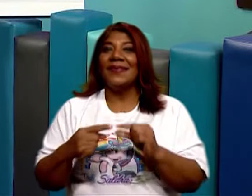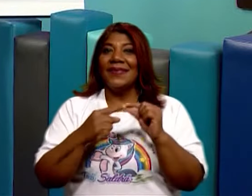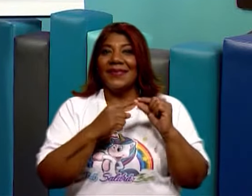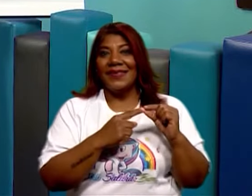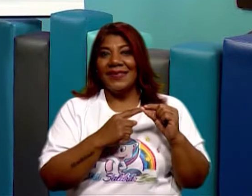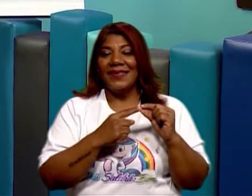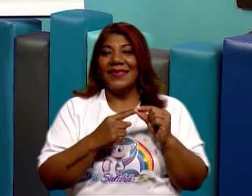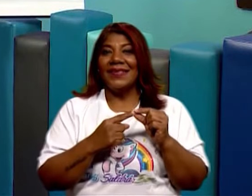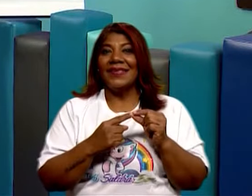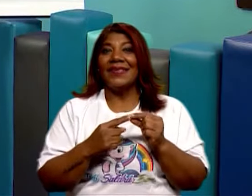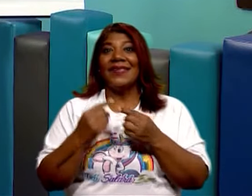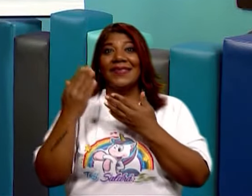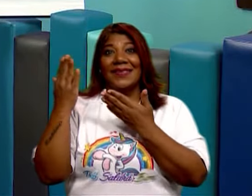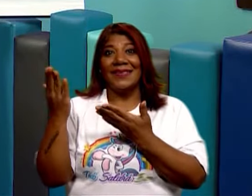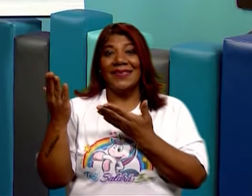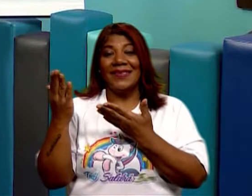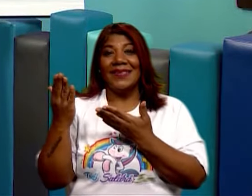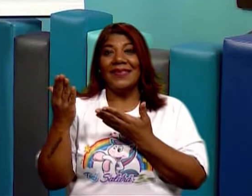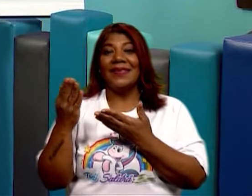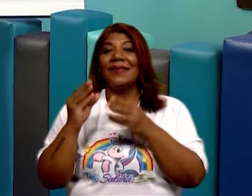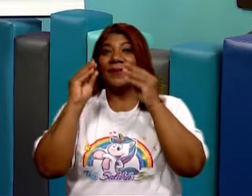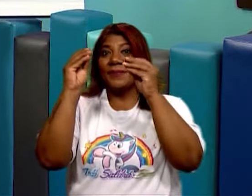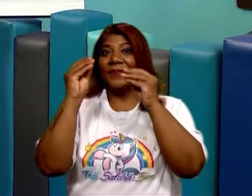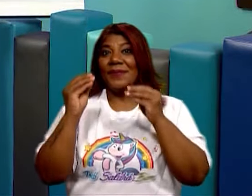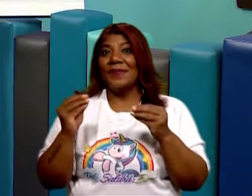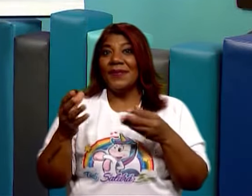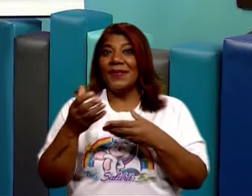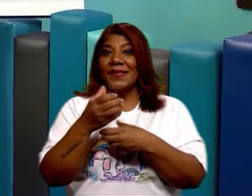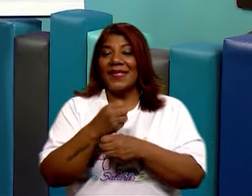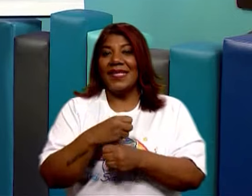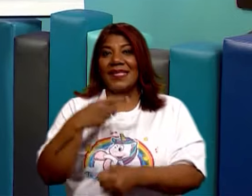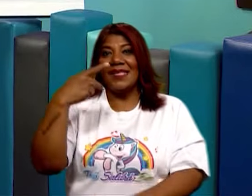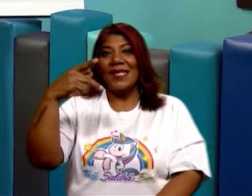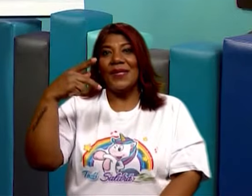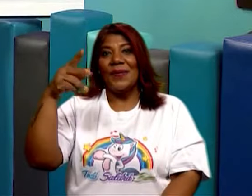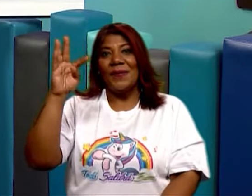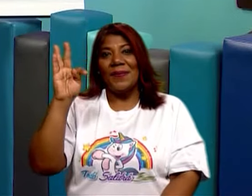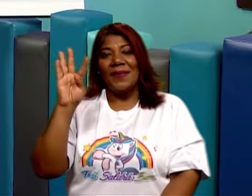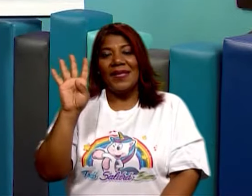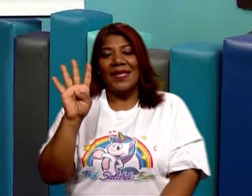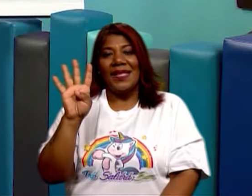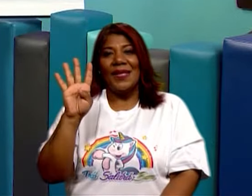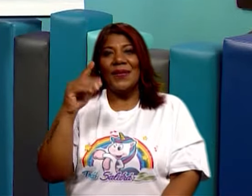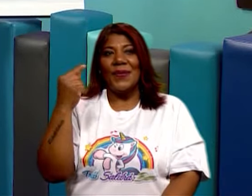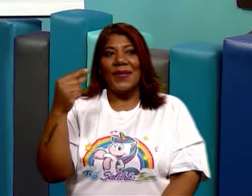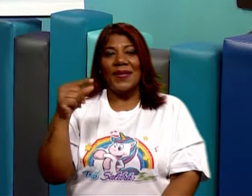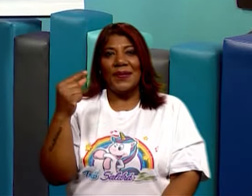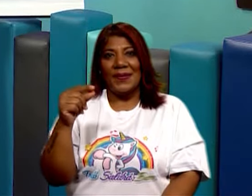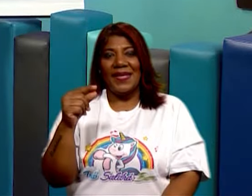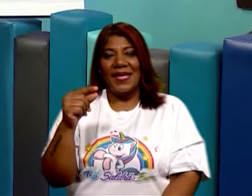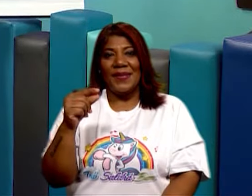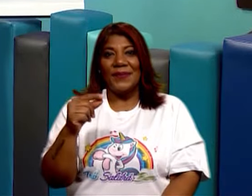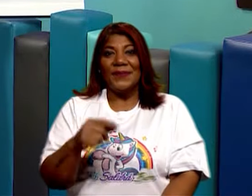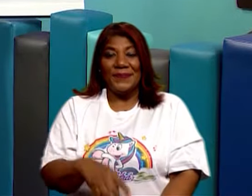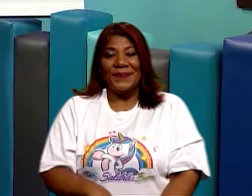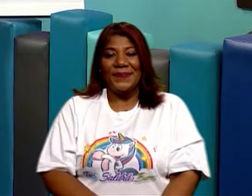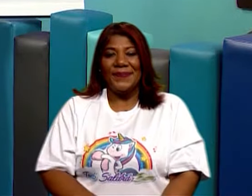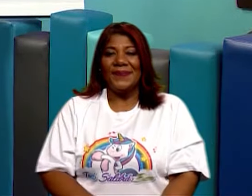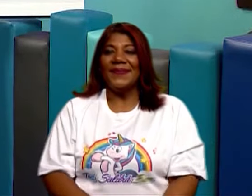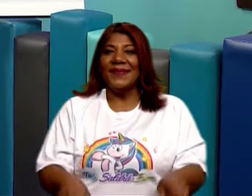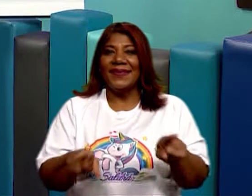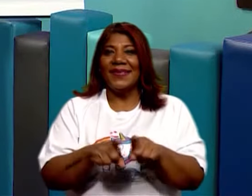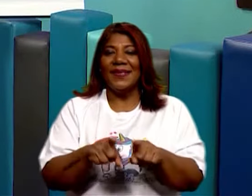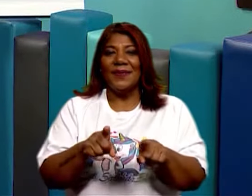al profesor Bolívar Mudarra por haber participado a través de la confección de nuestros PPT.